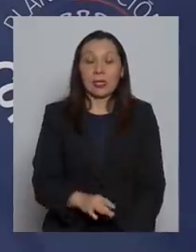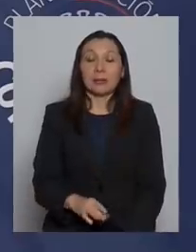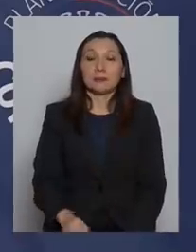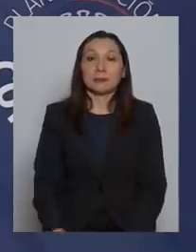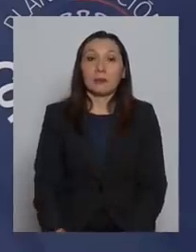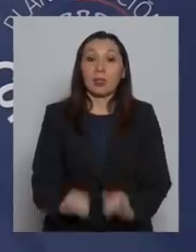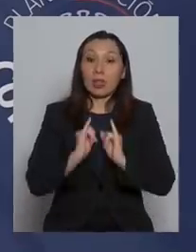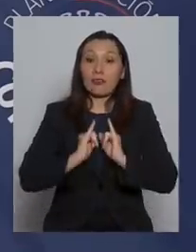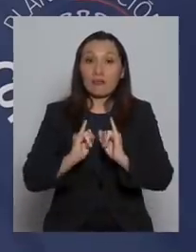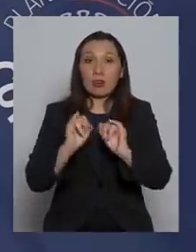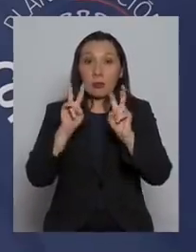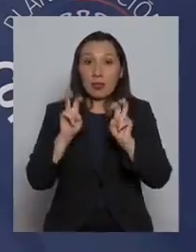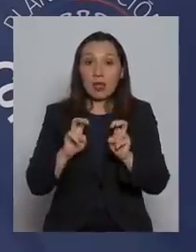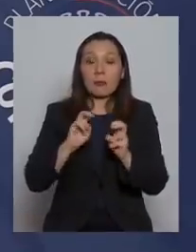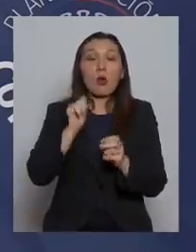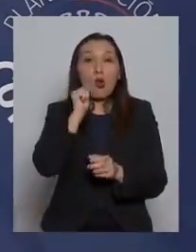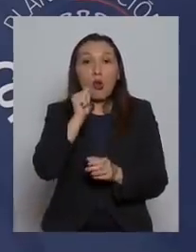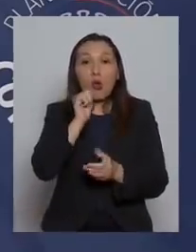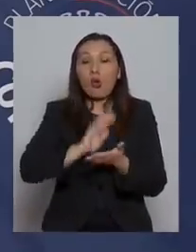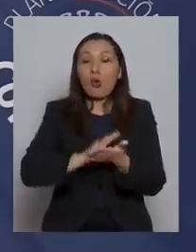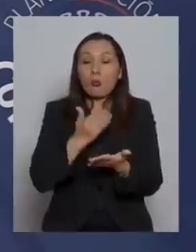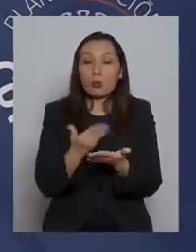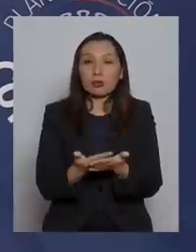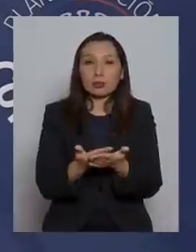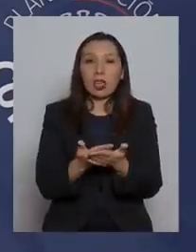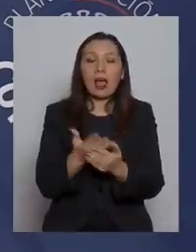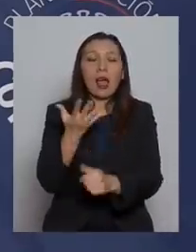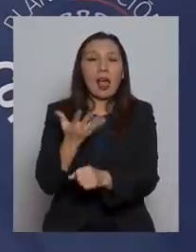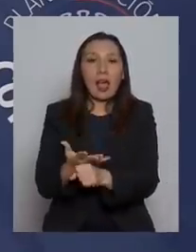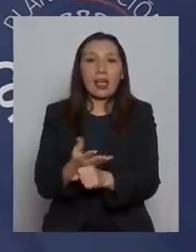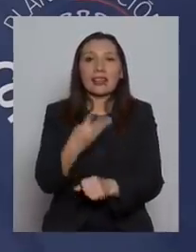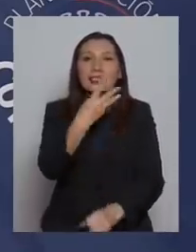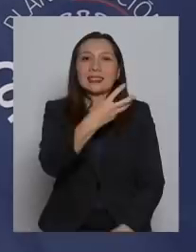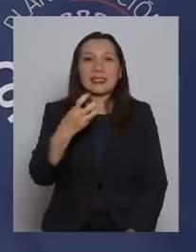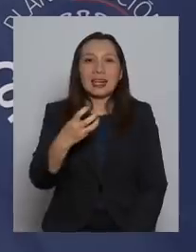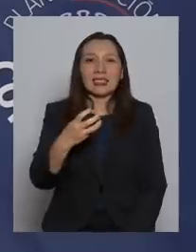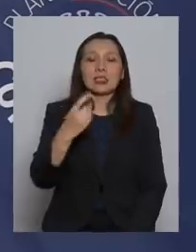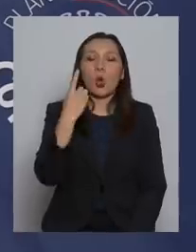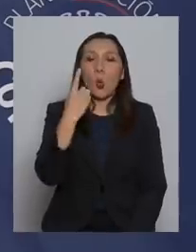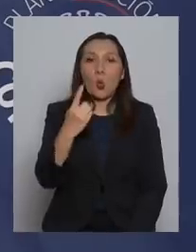Respecto al informe de evolución diaria, tenemos